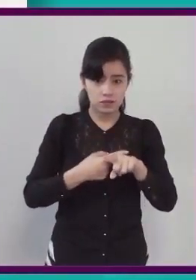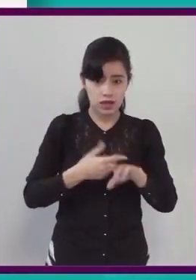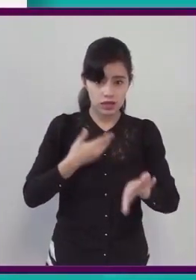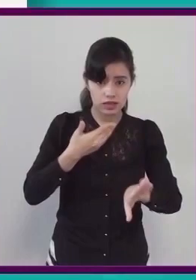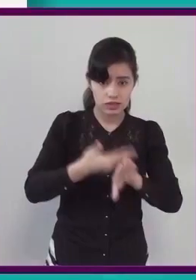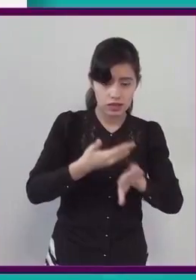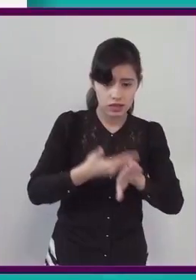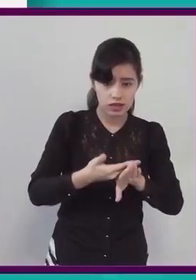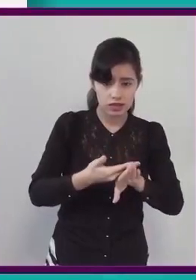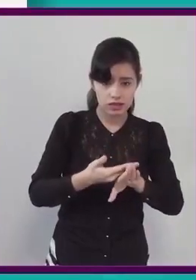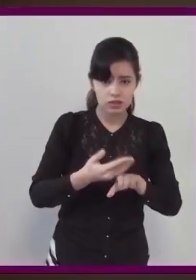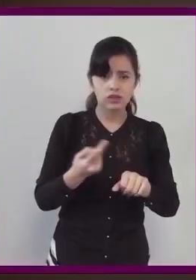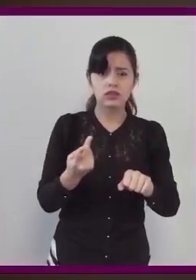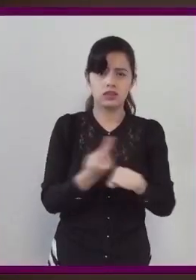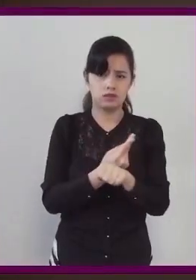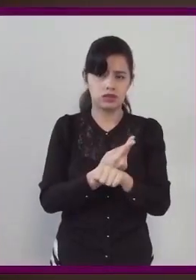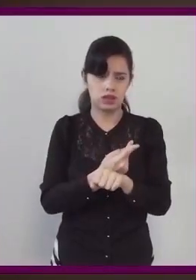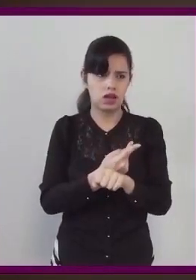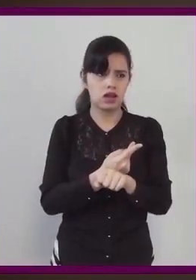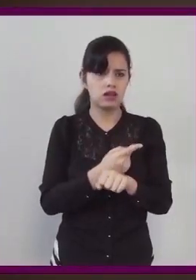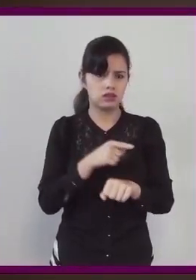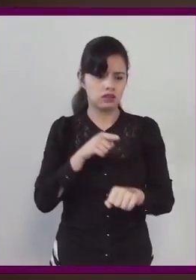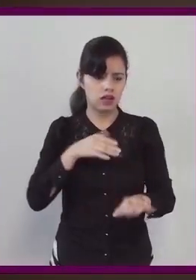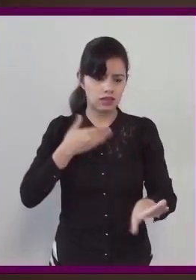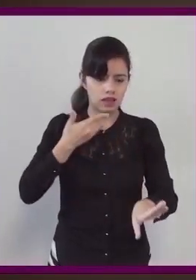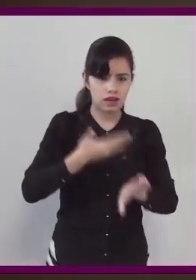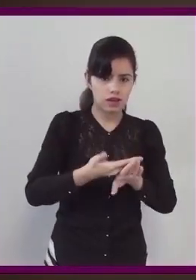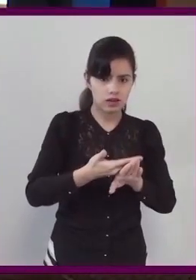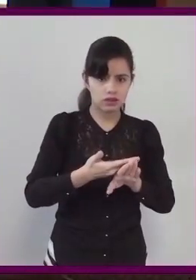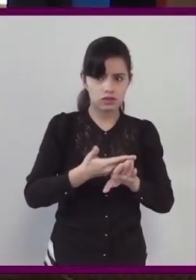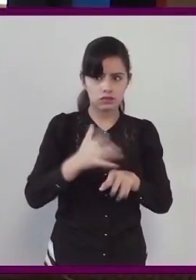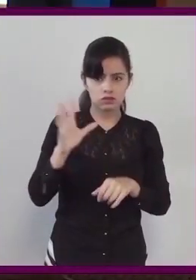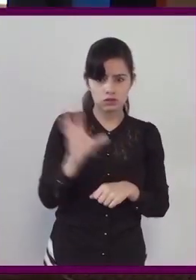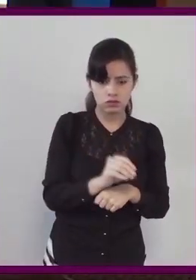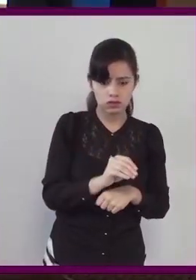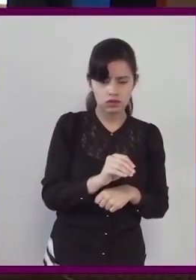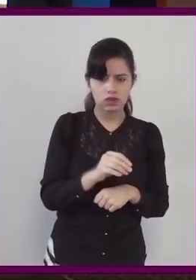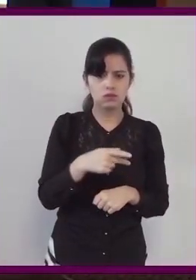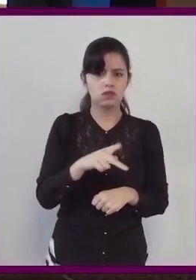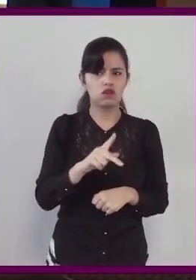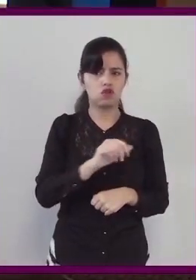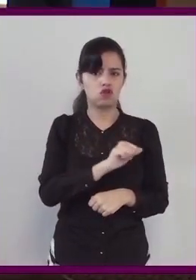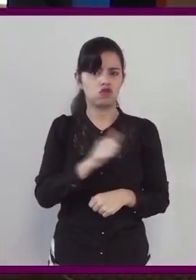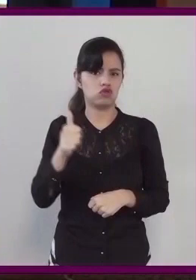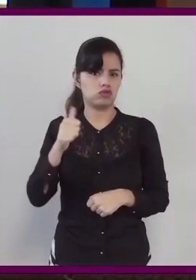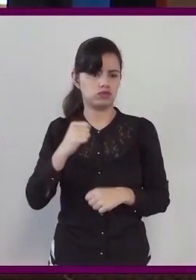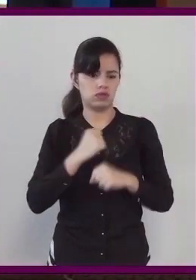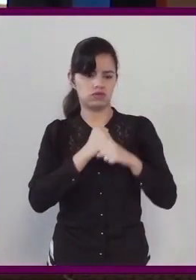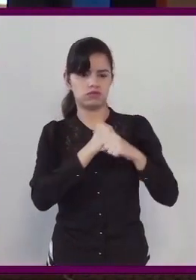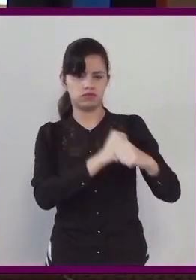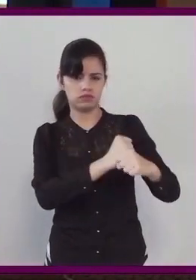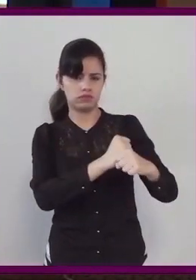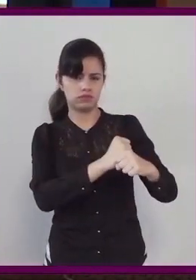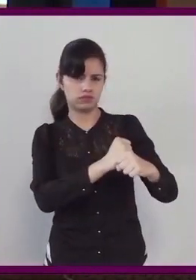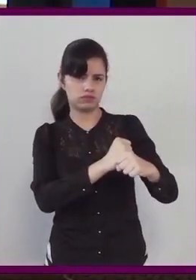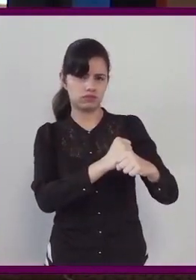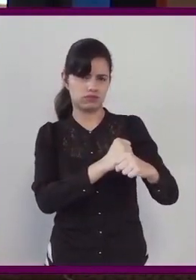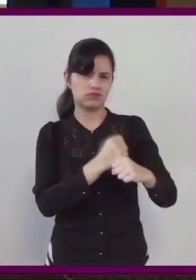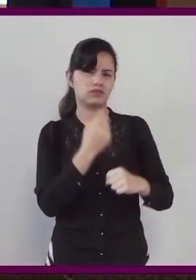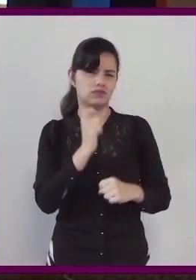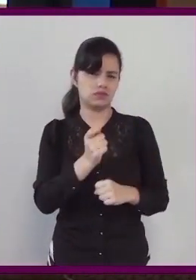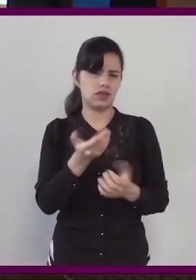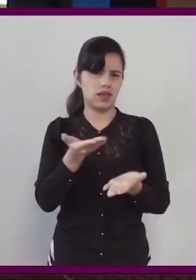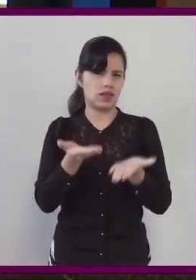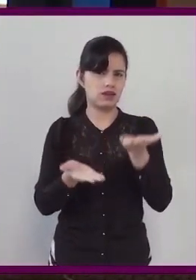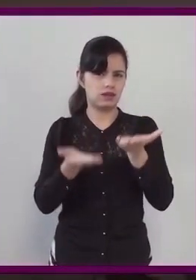y echa para afuera, pues, ¿no? Porque entre todo como que se mantiene una especie de